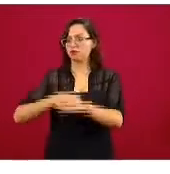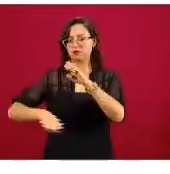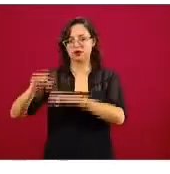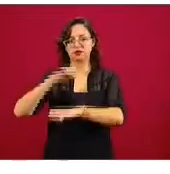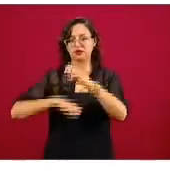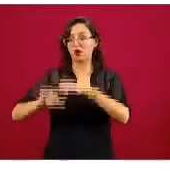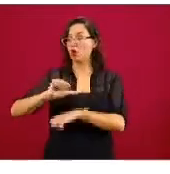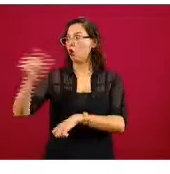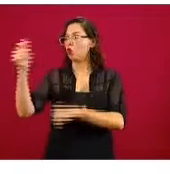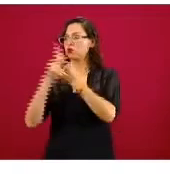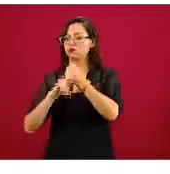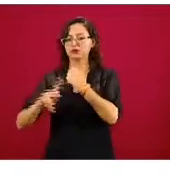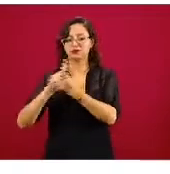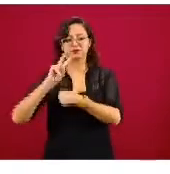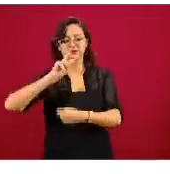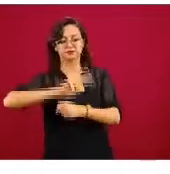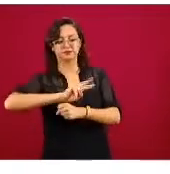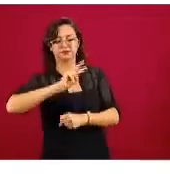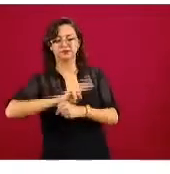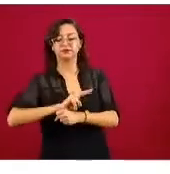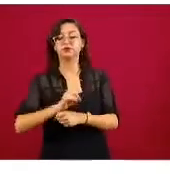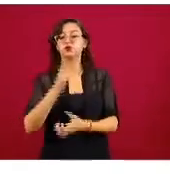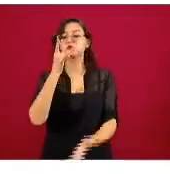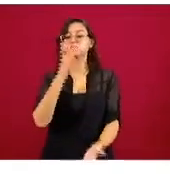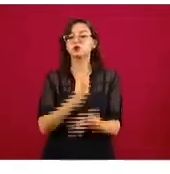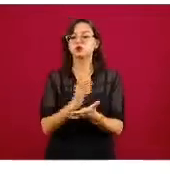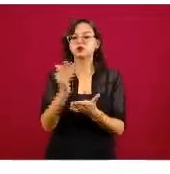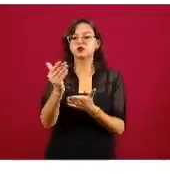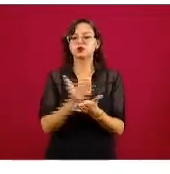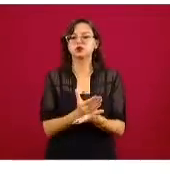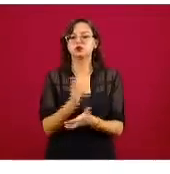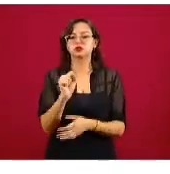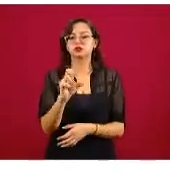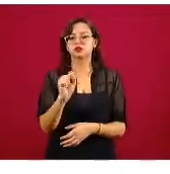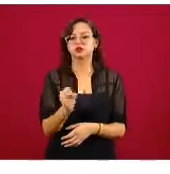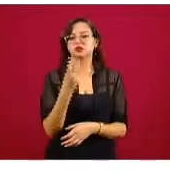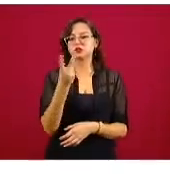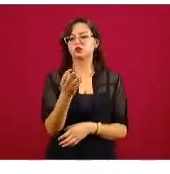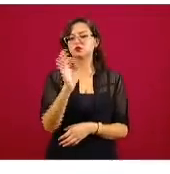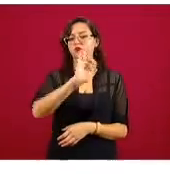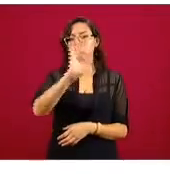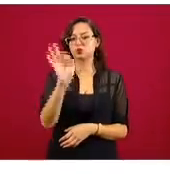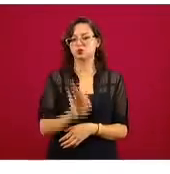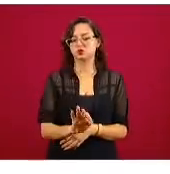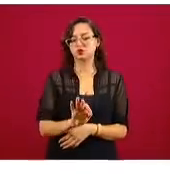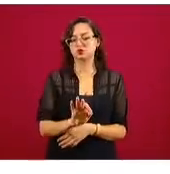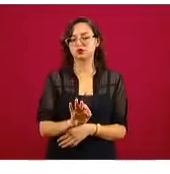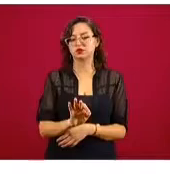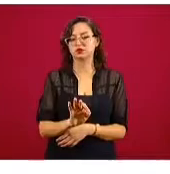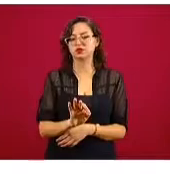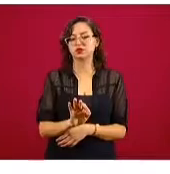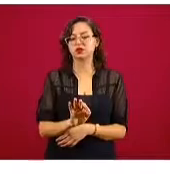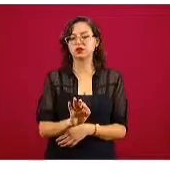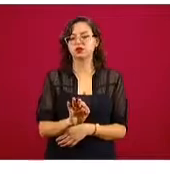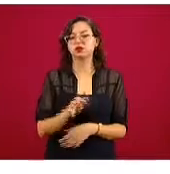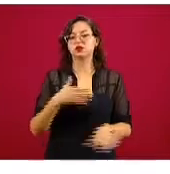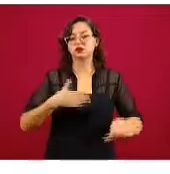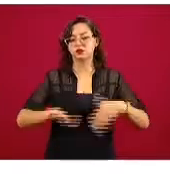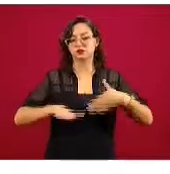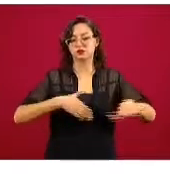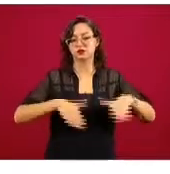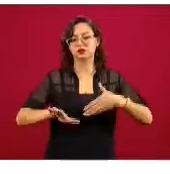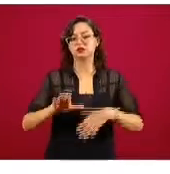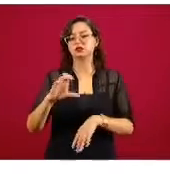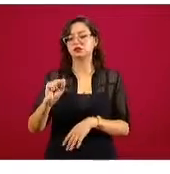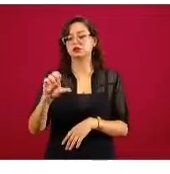país, se aprecia que solo se ha logrado una reducción de 62% para la movilidad peatonal